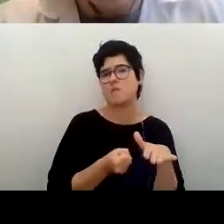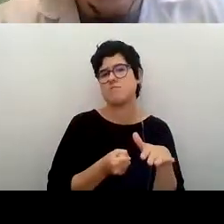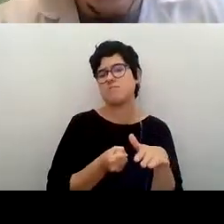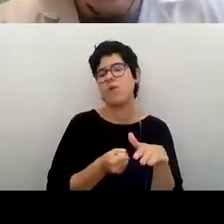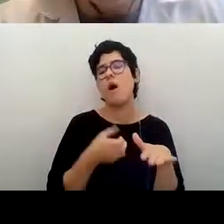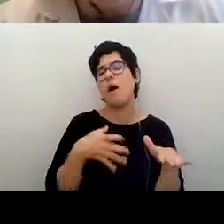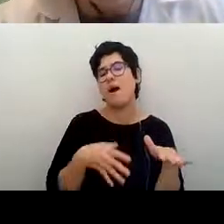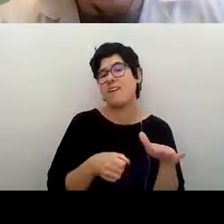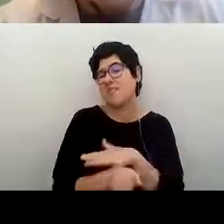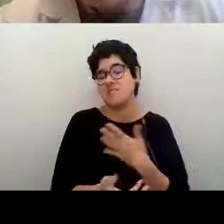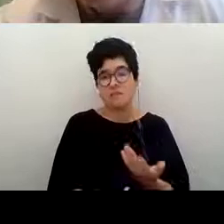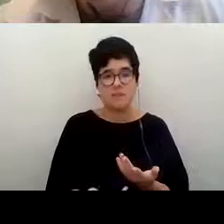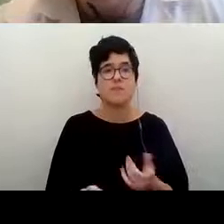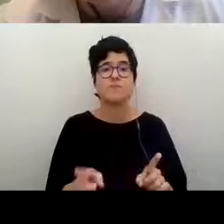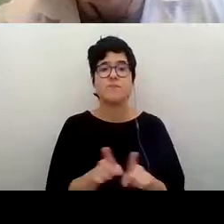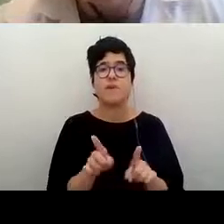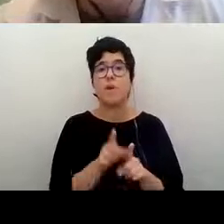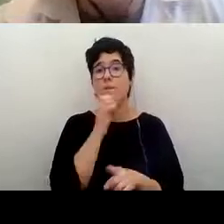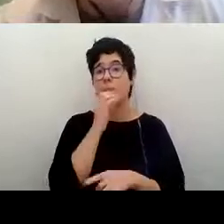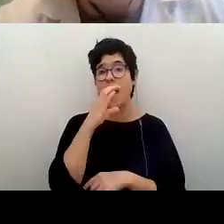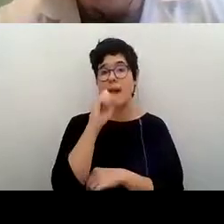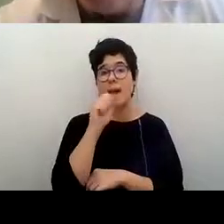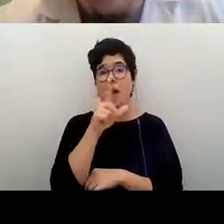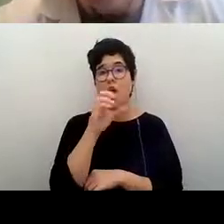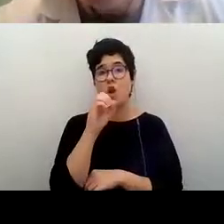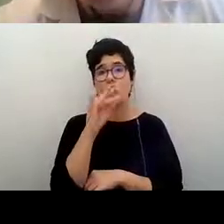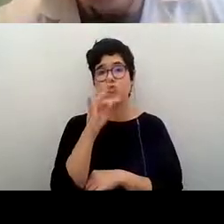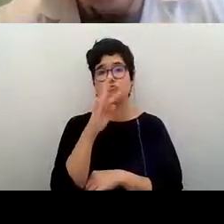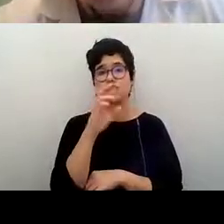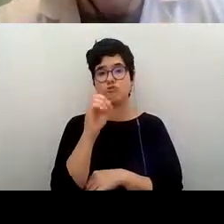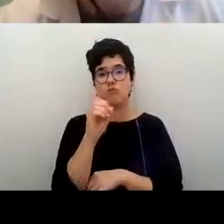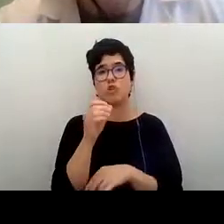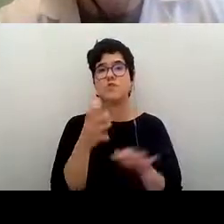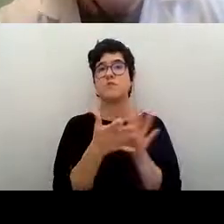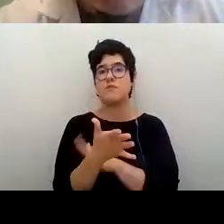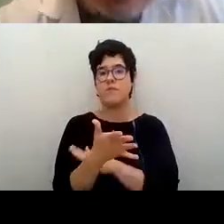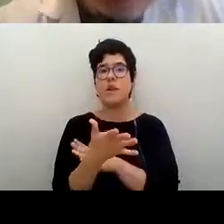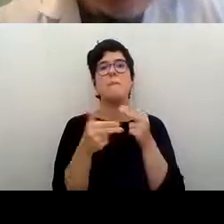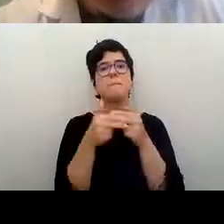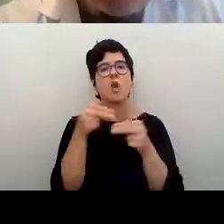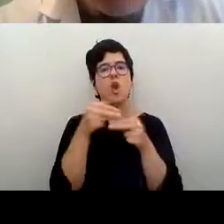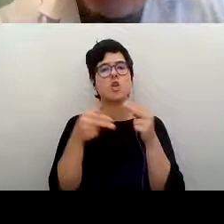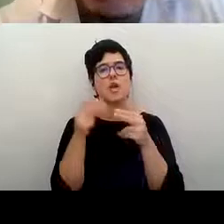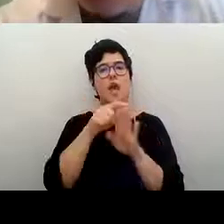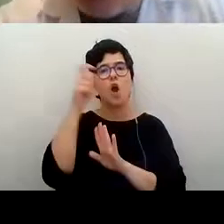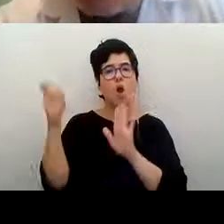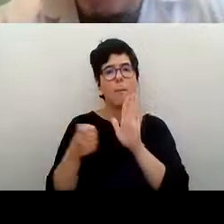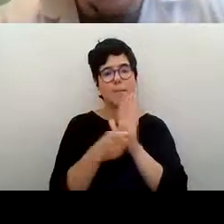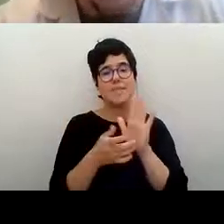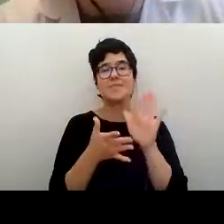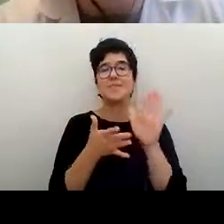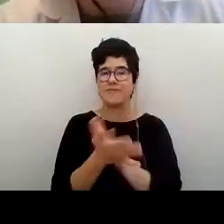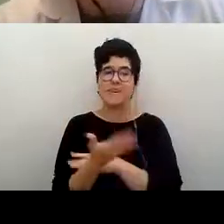tiene LR, que serían el calostro por una parte, como fuente de proteína completa, además de su efecto prebiótico que ya